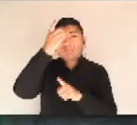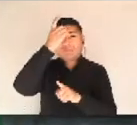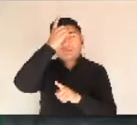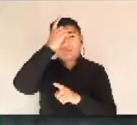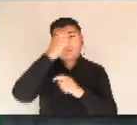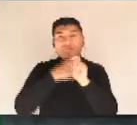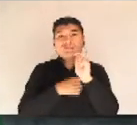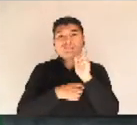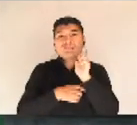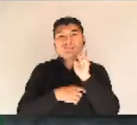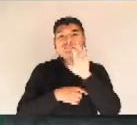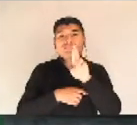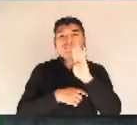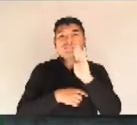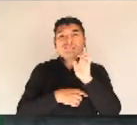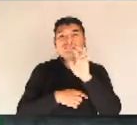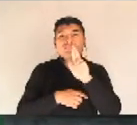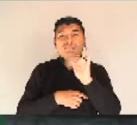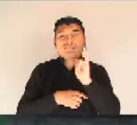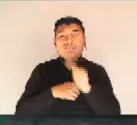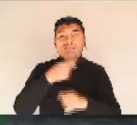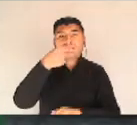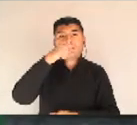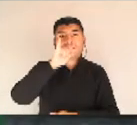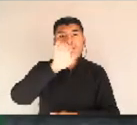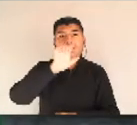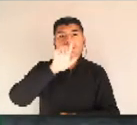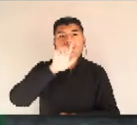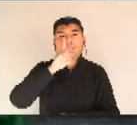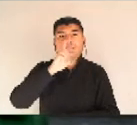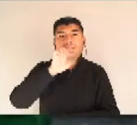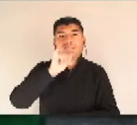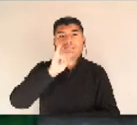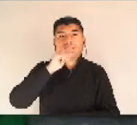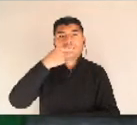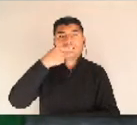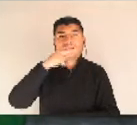de tréveris de hill de saint y de todo el mundo